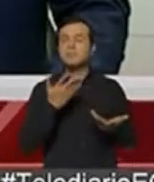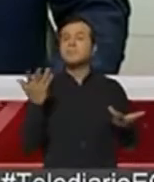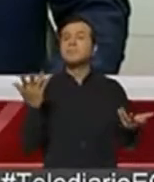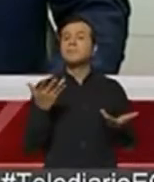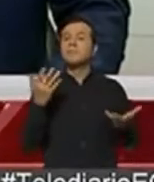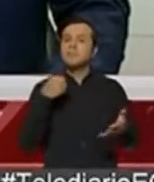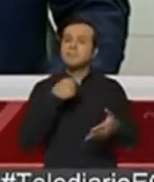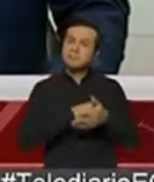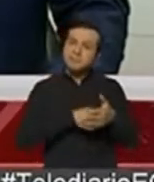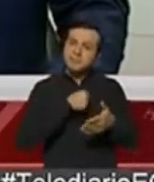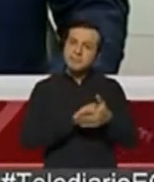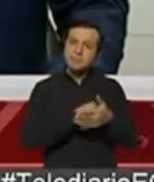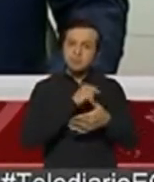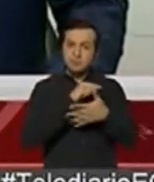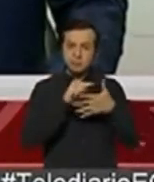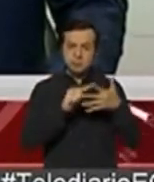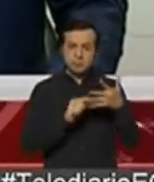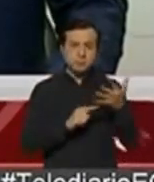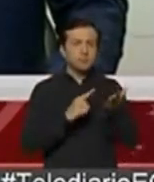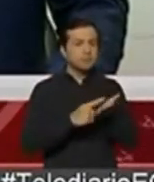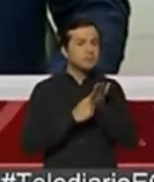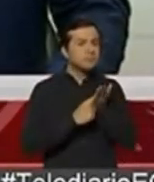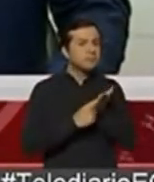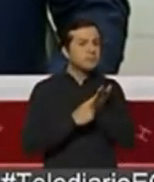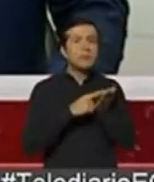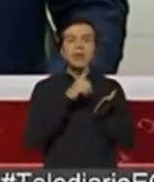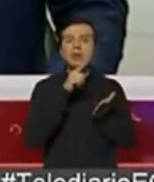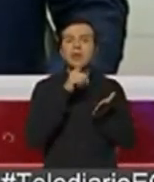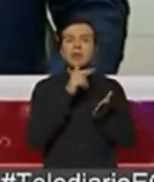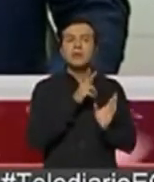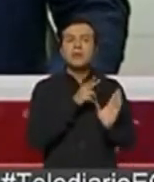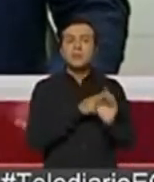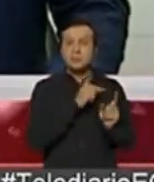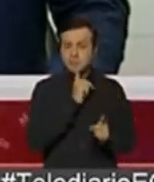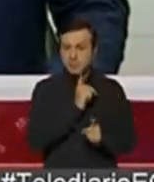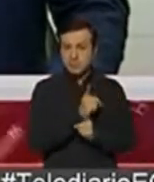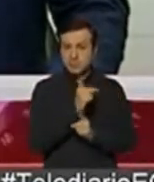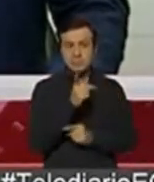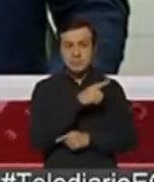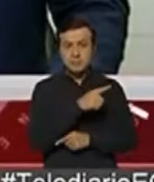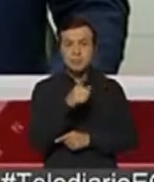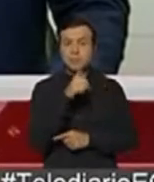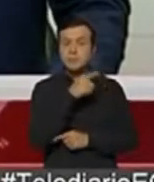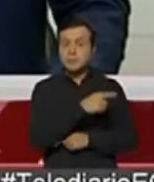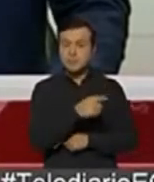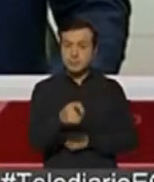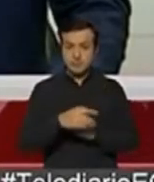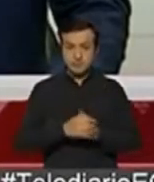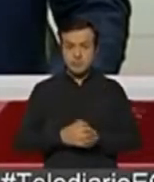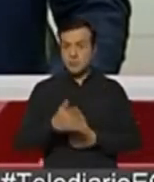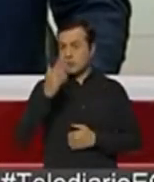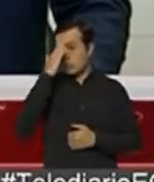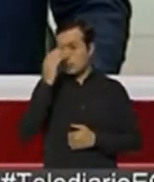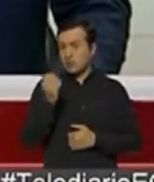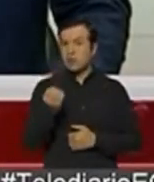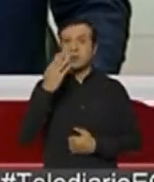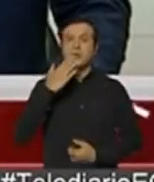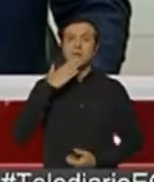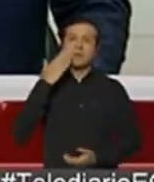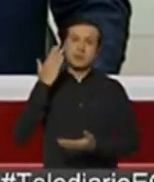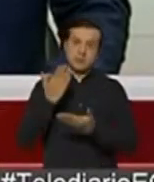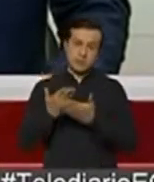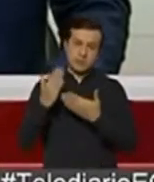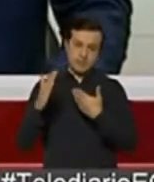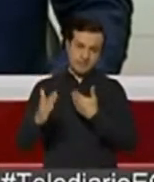los retos, los ejes de este foro y quiénes van a participar de este encuentro? Bueno, buenos días, muchas gracias por